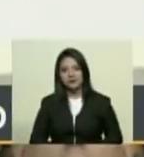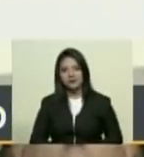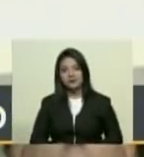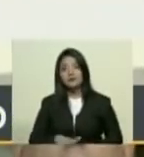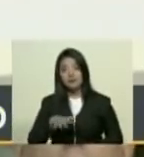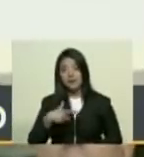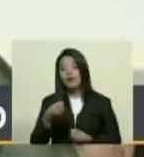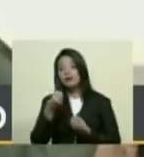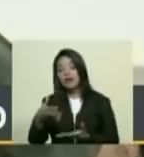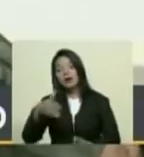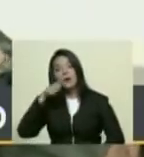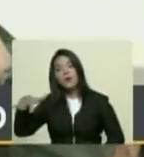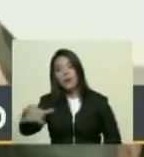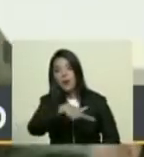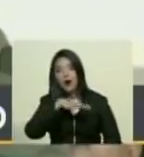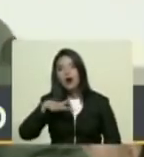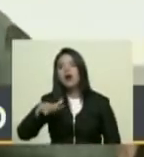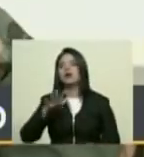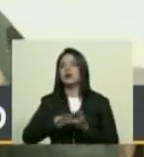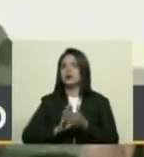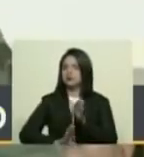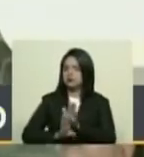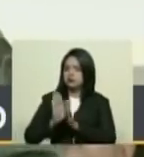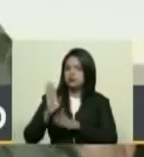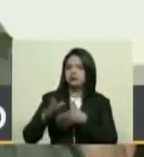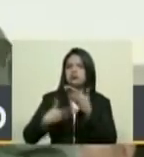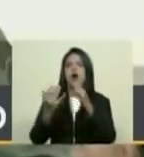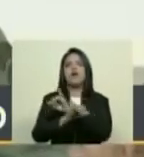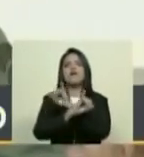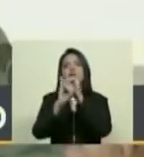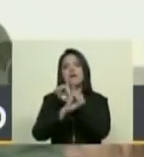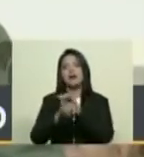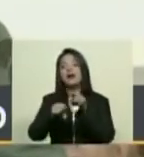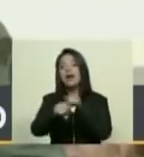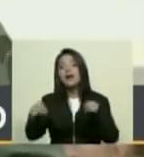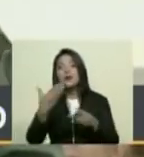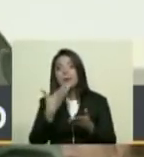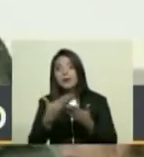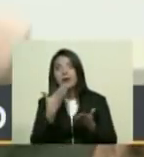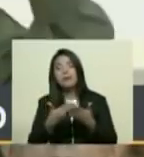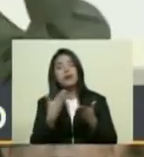llevarle al pueblo los niveles de prosperidad, de felicidad que está pidiendo,